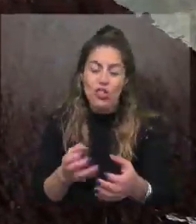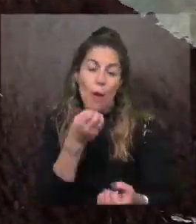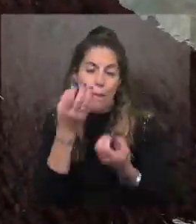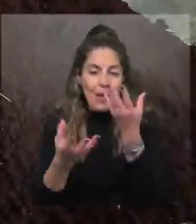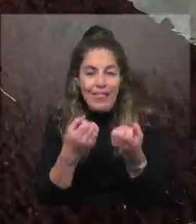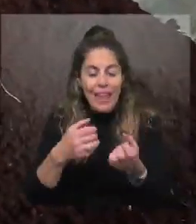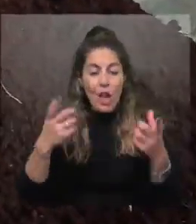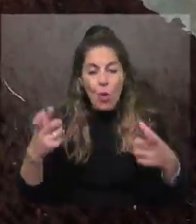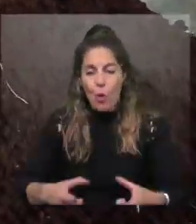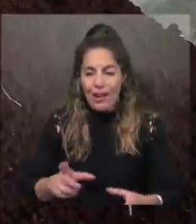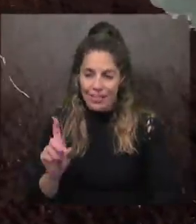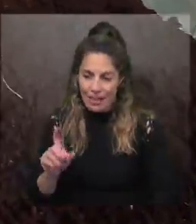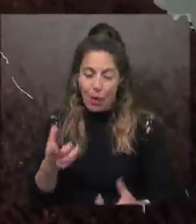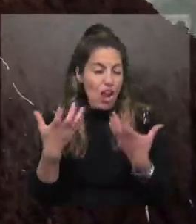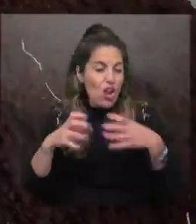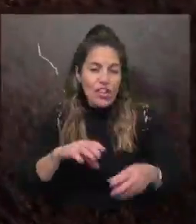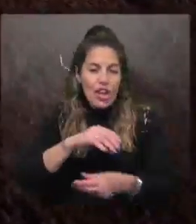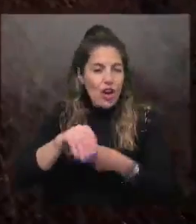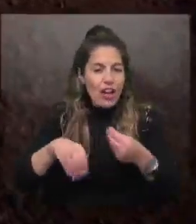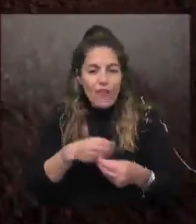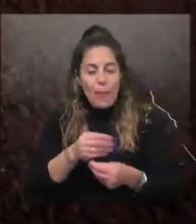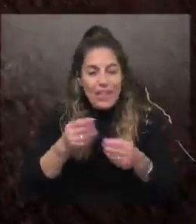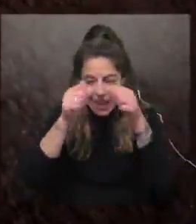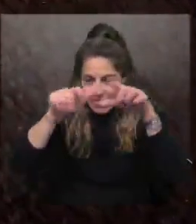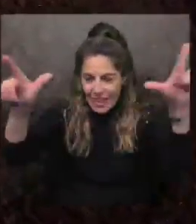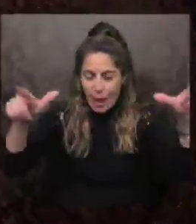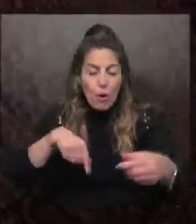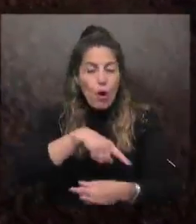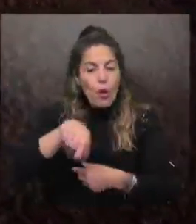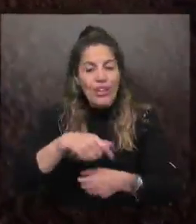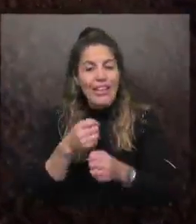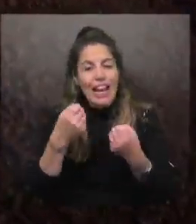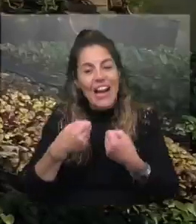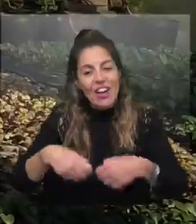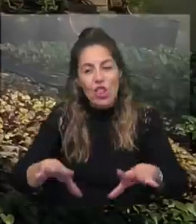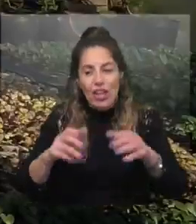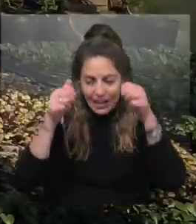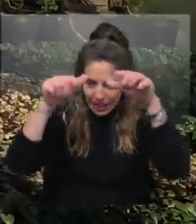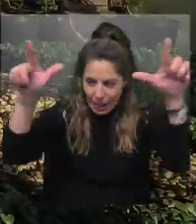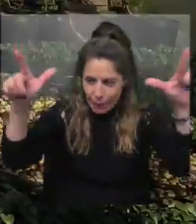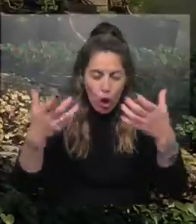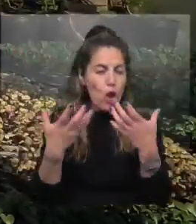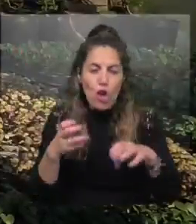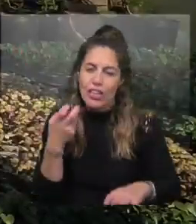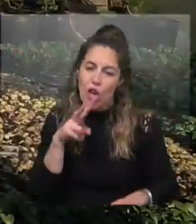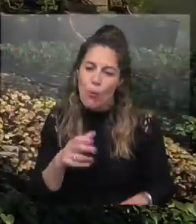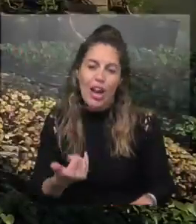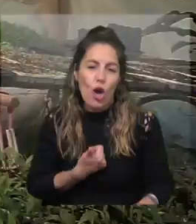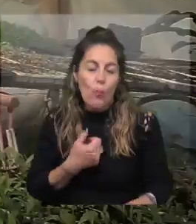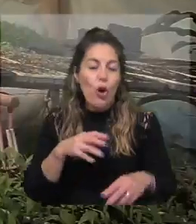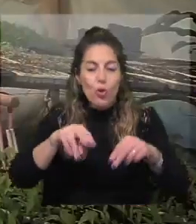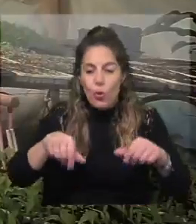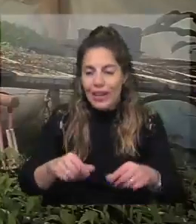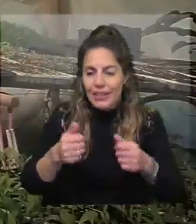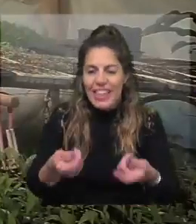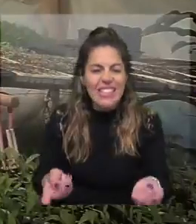de agua. No quiero que familias del medio rural como la nuestra tengan que abandonar el campo. No quiero ver cómo nuestras tierras